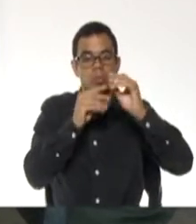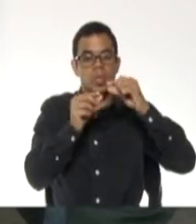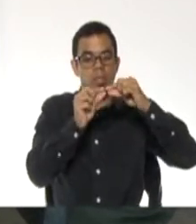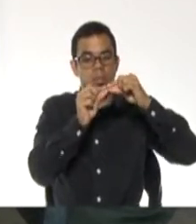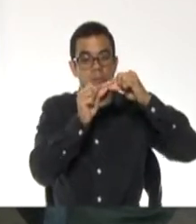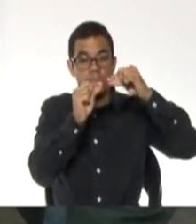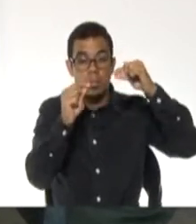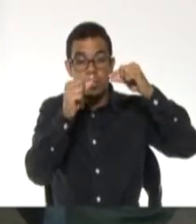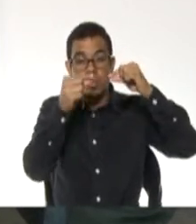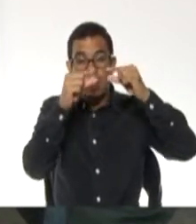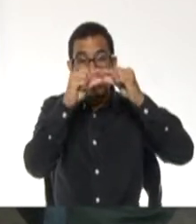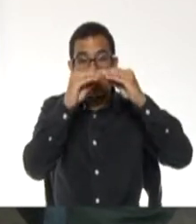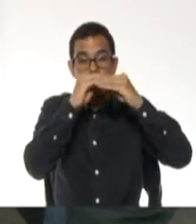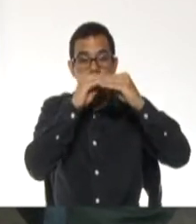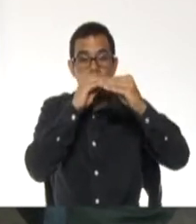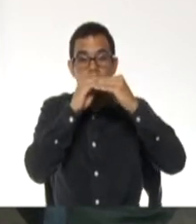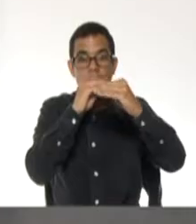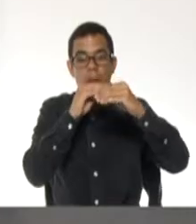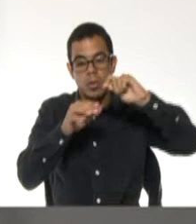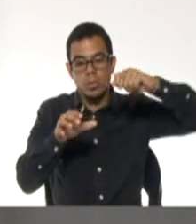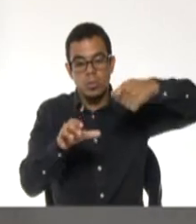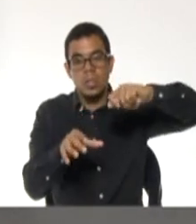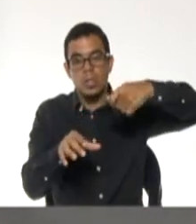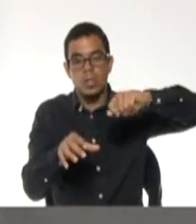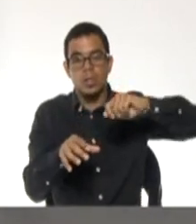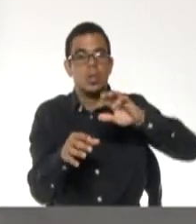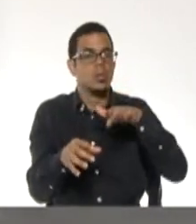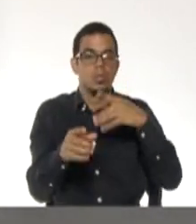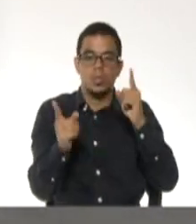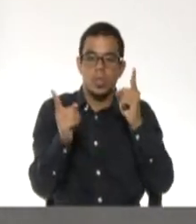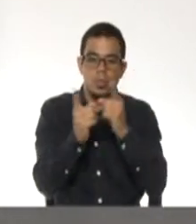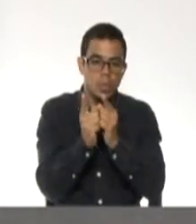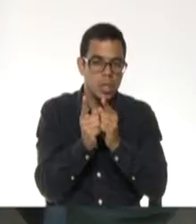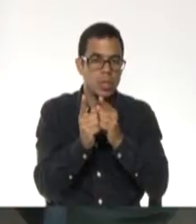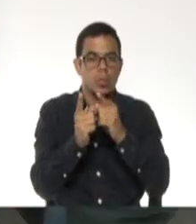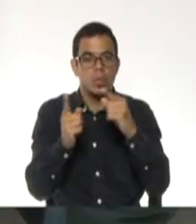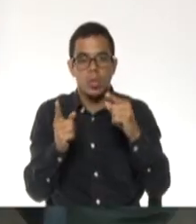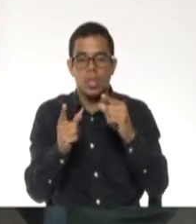o del diámetro, uno más pequeño o uno un poquito más grande, pero plano.